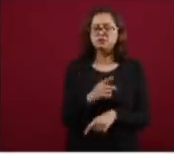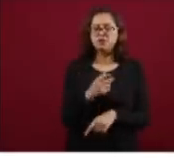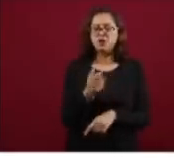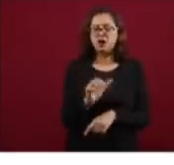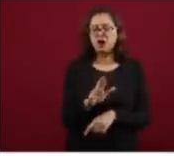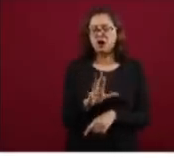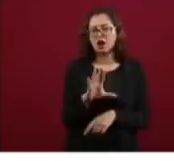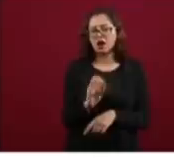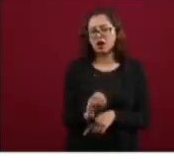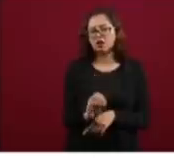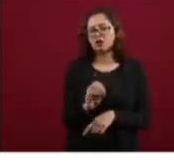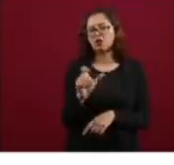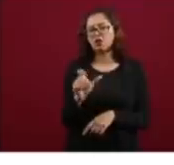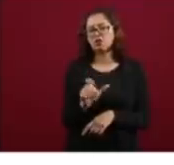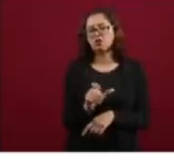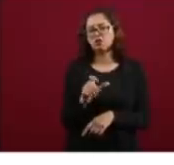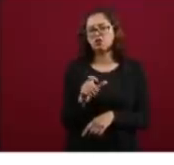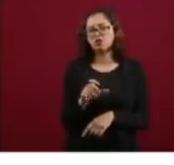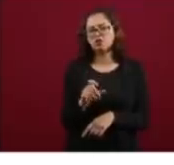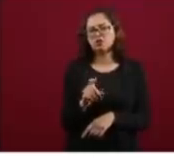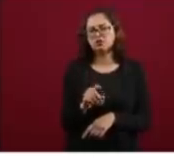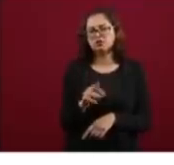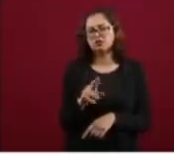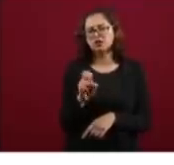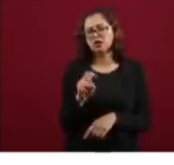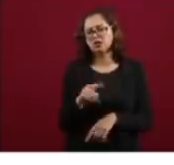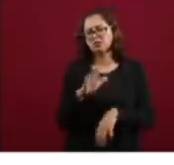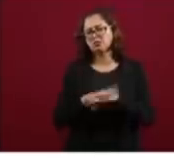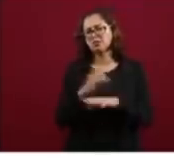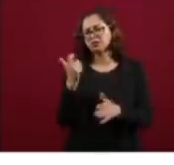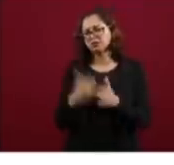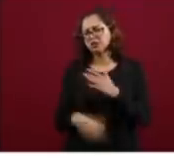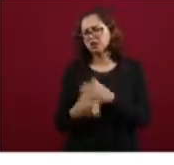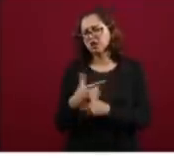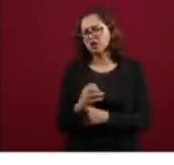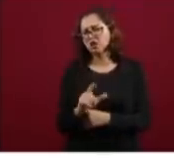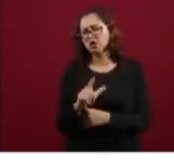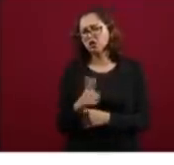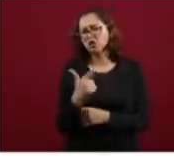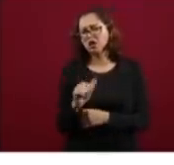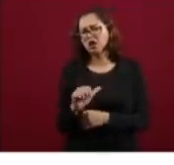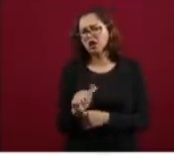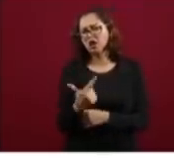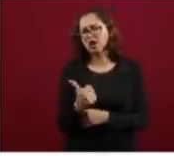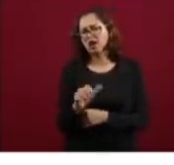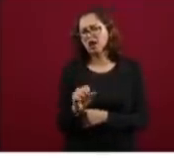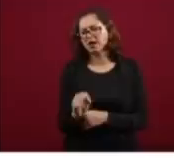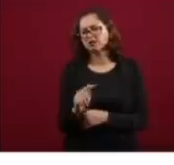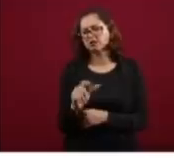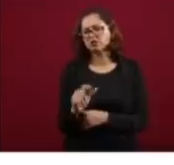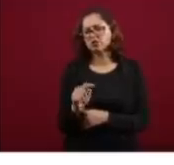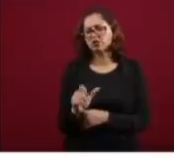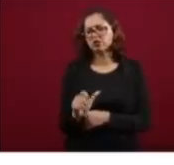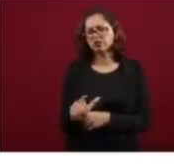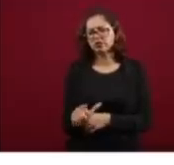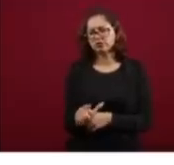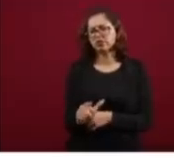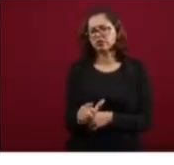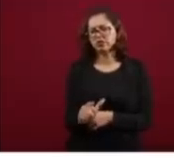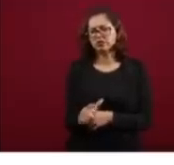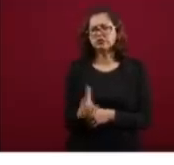arco y cel mientras que los más económicos golf por sant la gas y total lamentablemente ya se